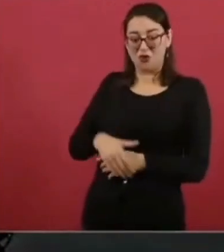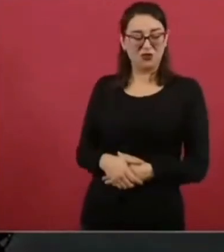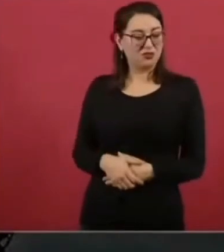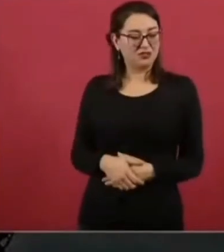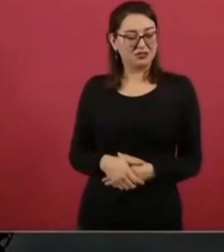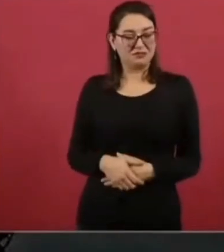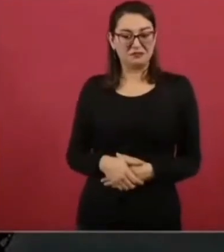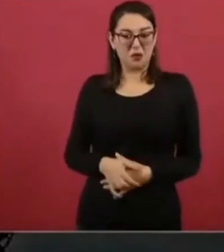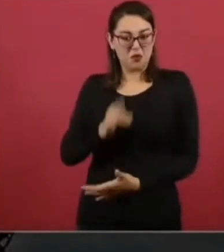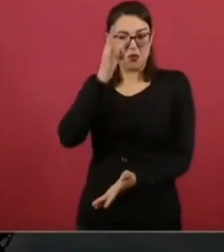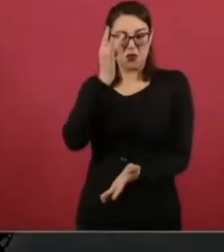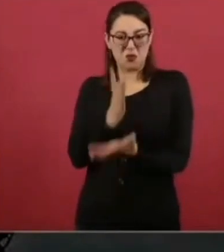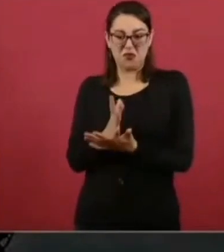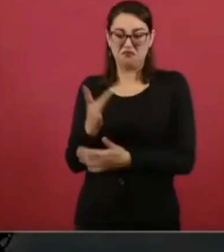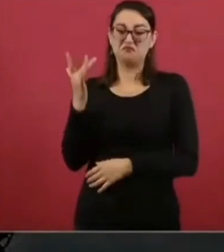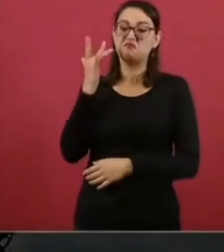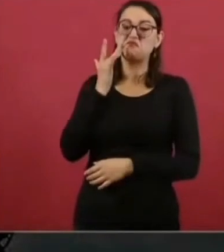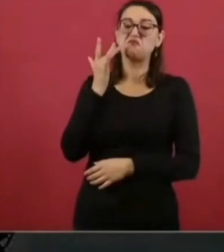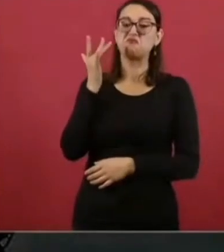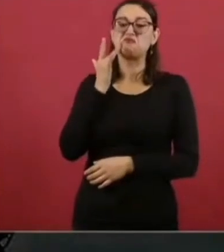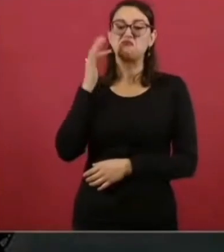clasista, racista.